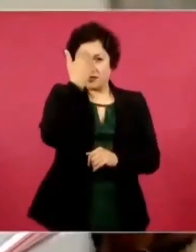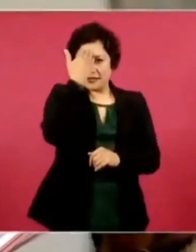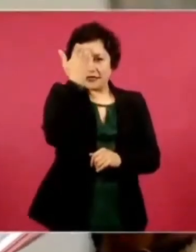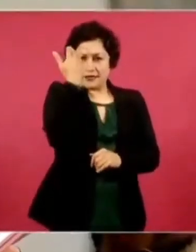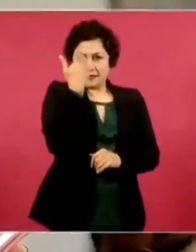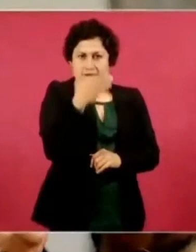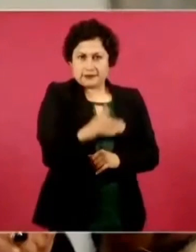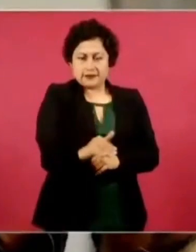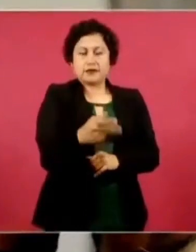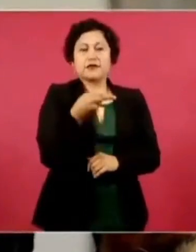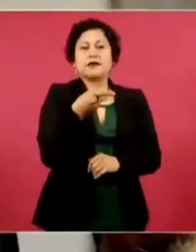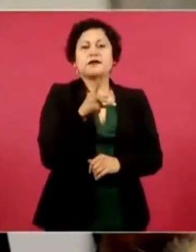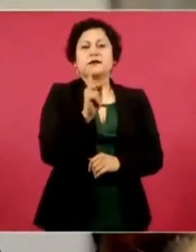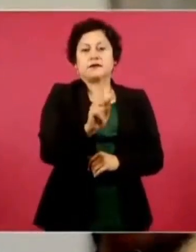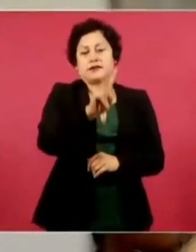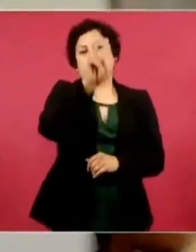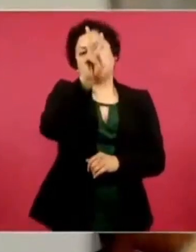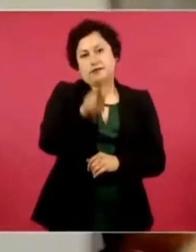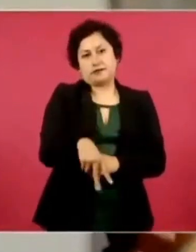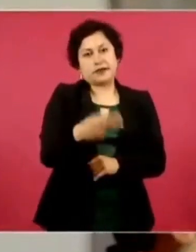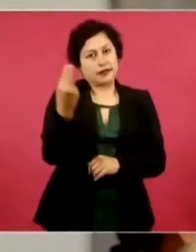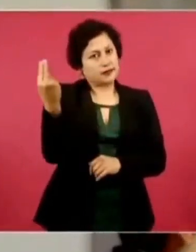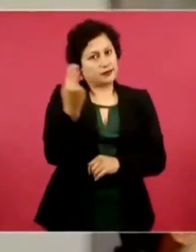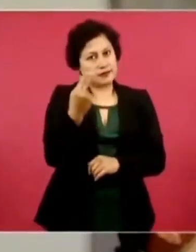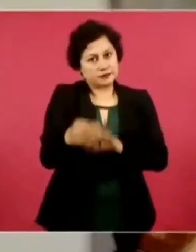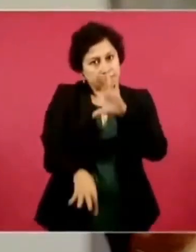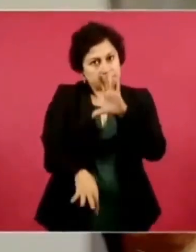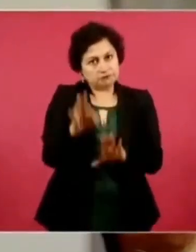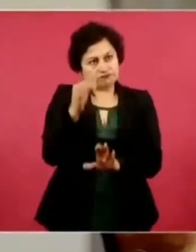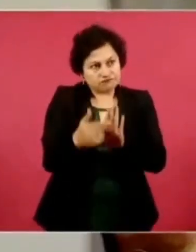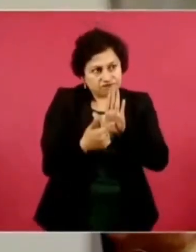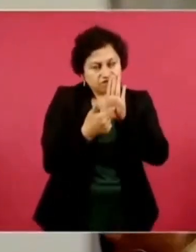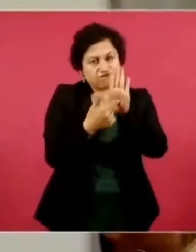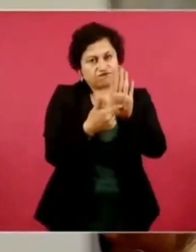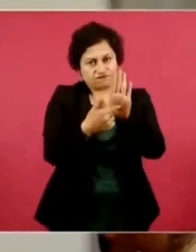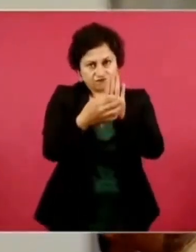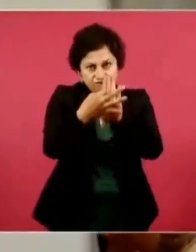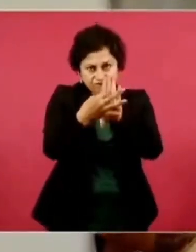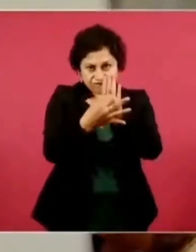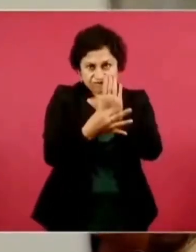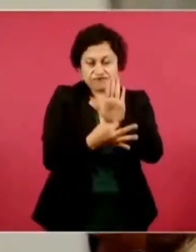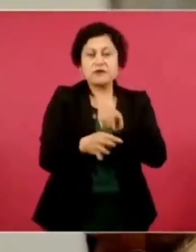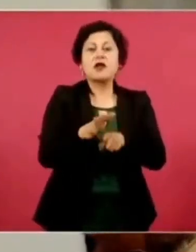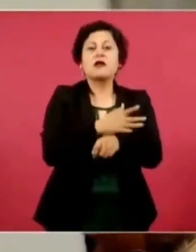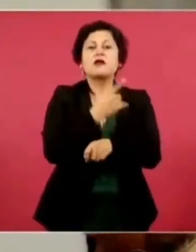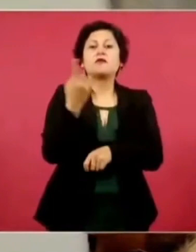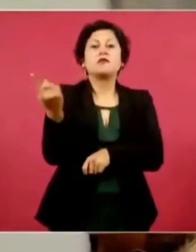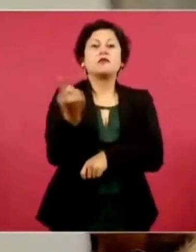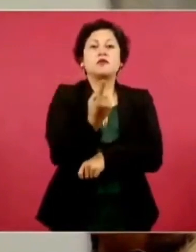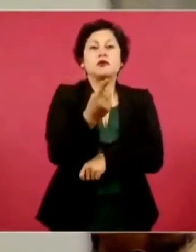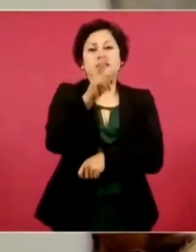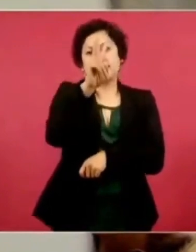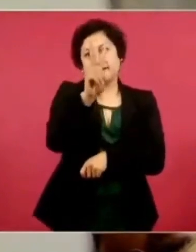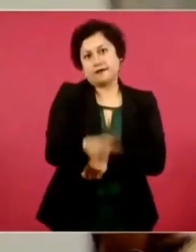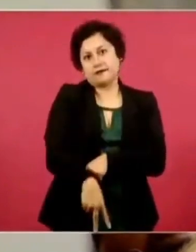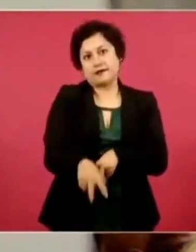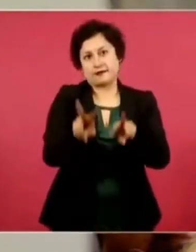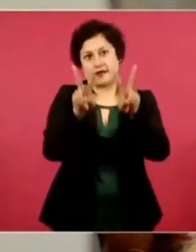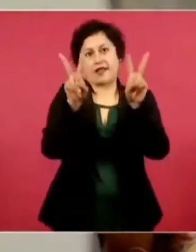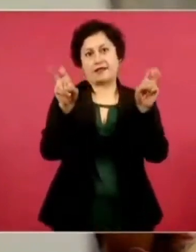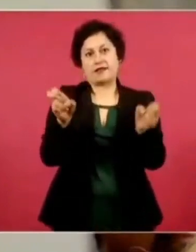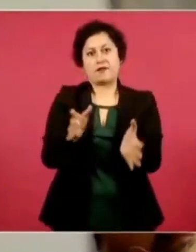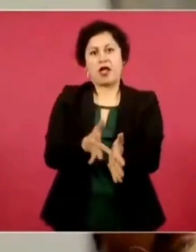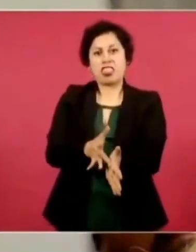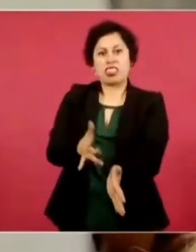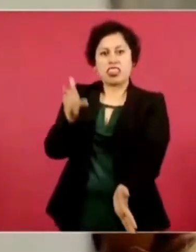pues, hacer estos señalamientos puntuales, porque es un tema que desgraciadamente están utilizando de una manera indolente,